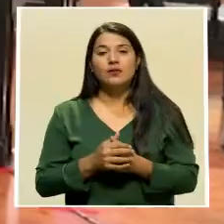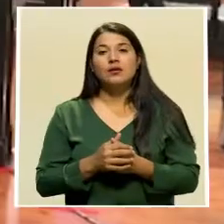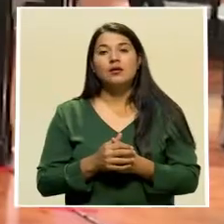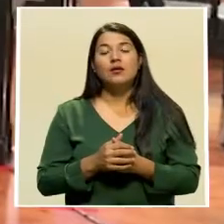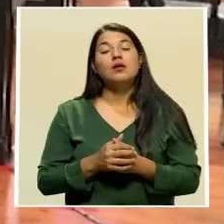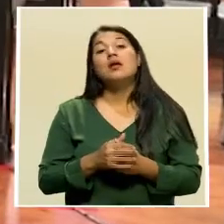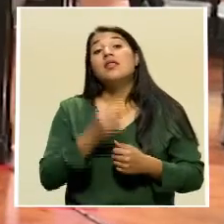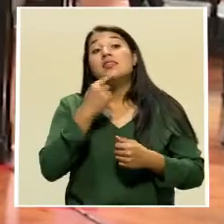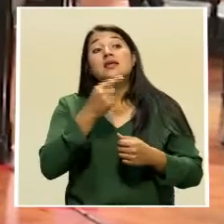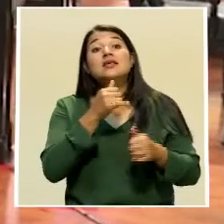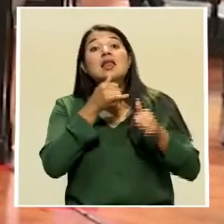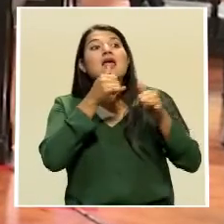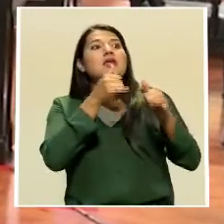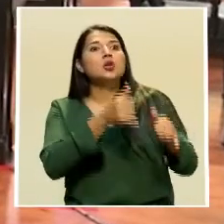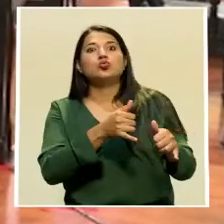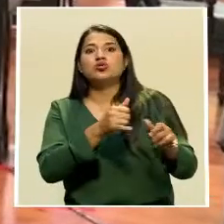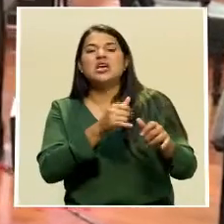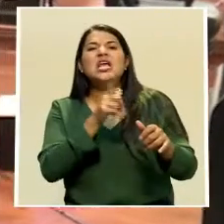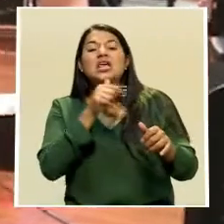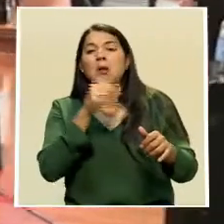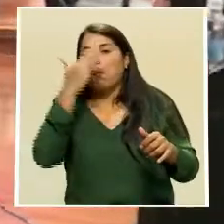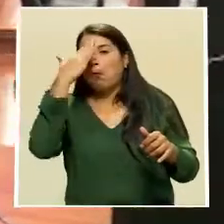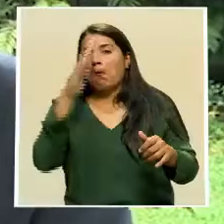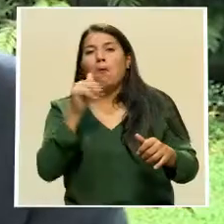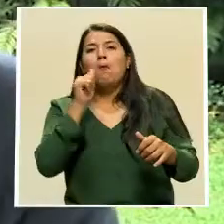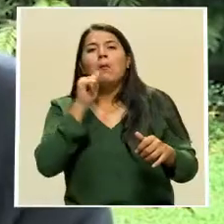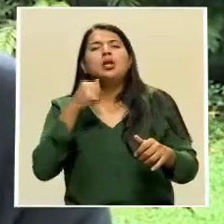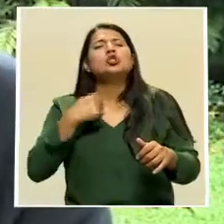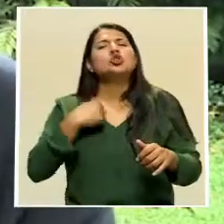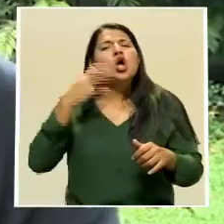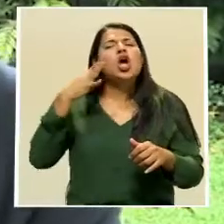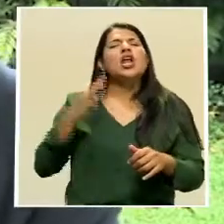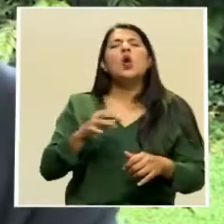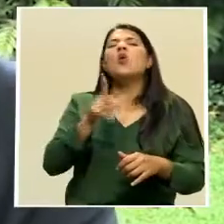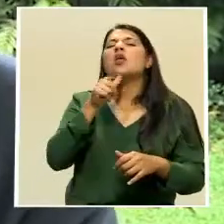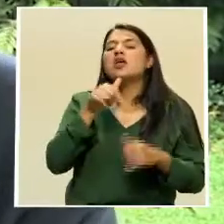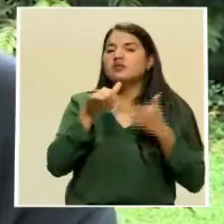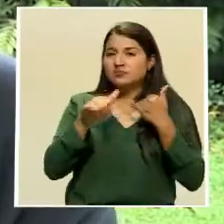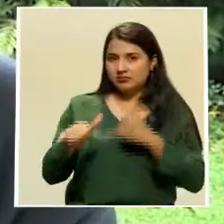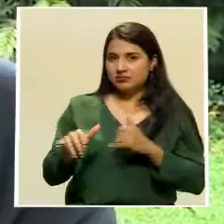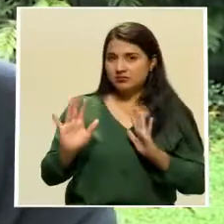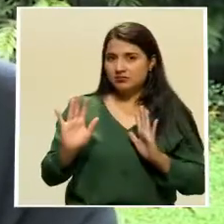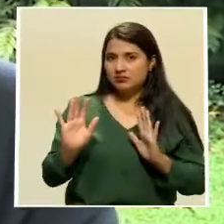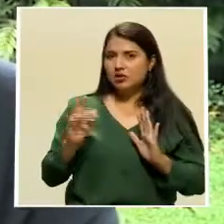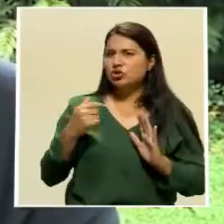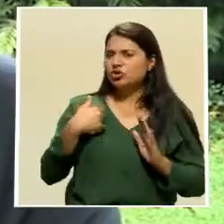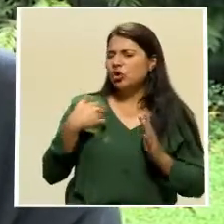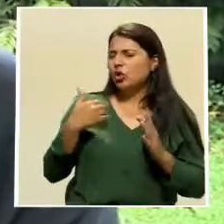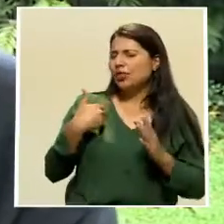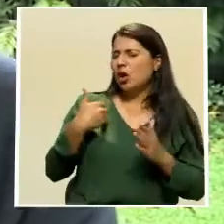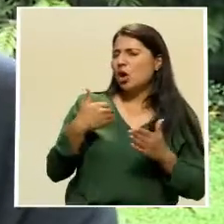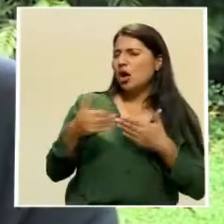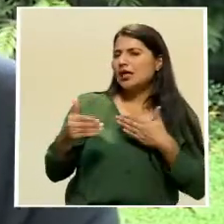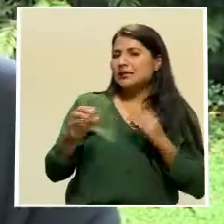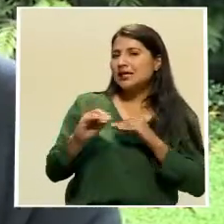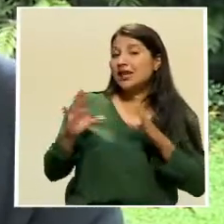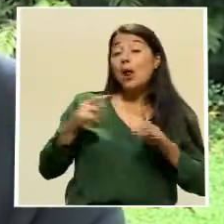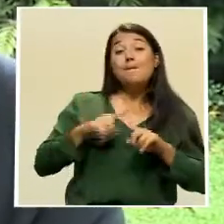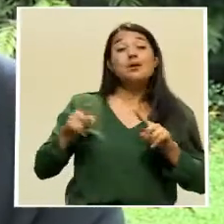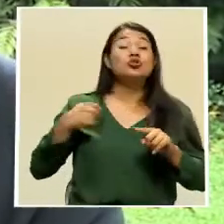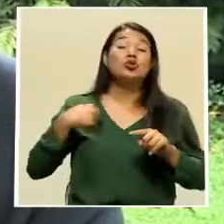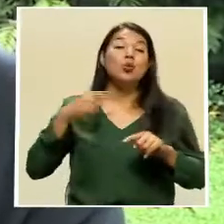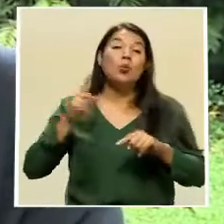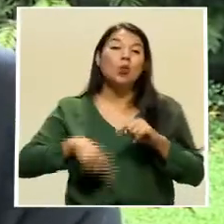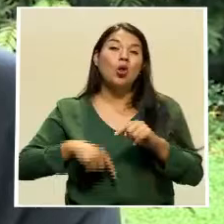denuncia fuera interpuesta bajo el anonimato. Yo tengo sospechas de quién fue la persona que hizo esto, y yo lo tengo casi que claro, pero yo no puedo probar ese